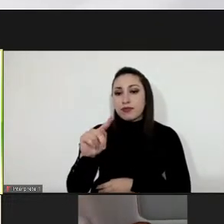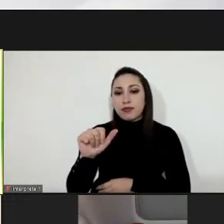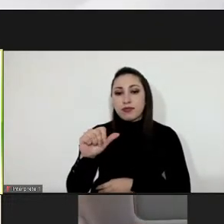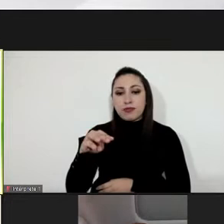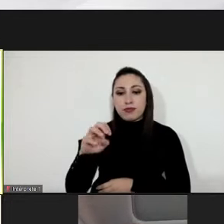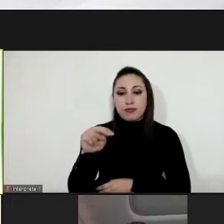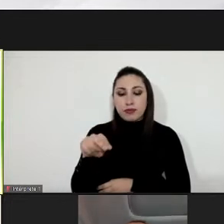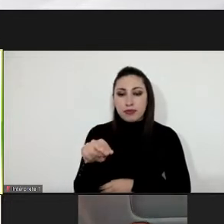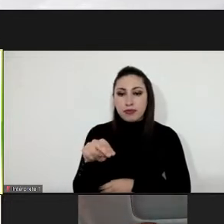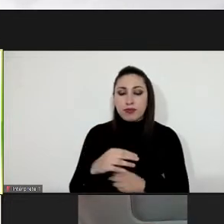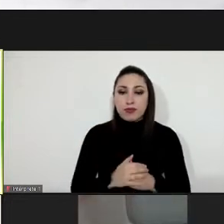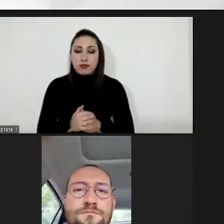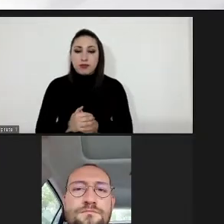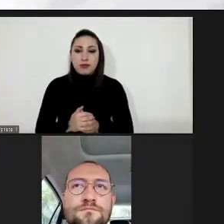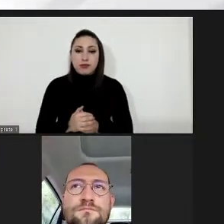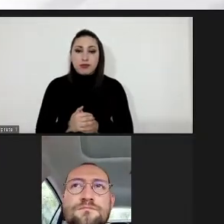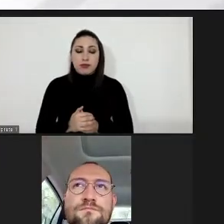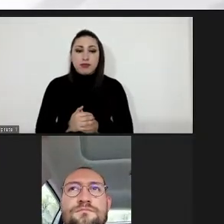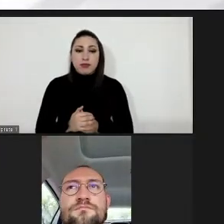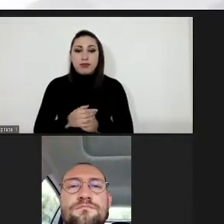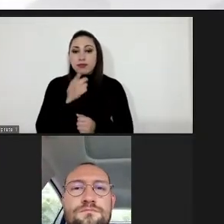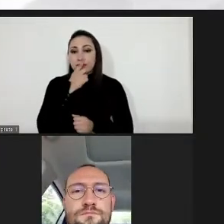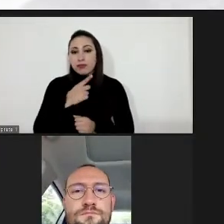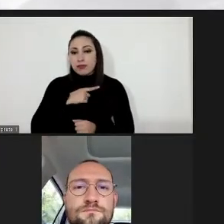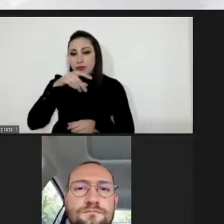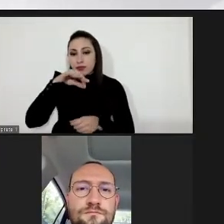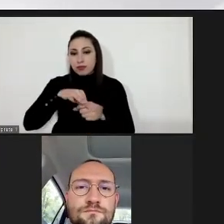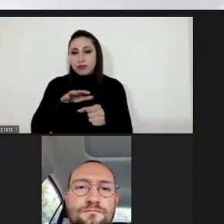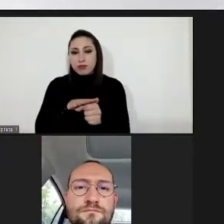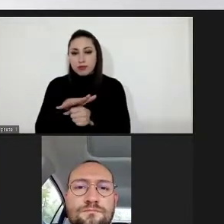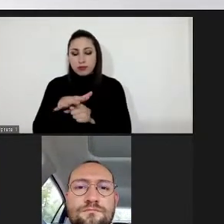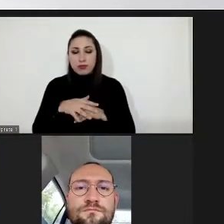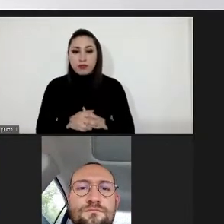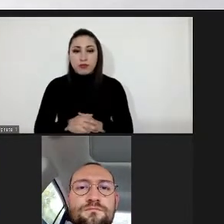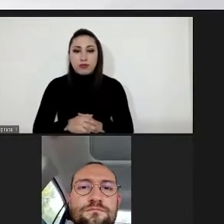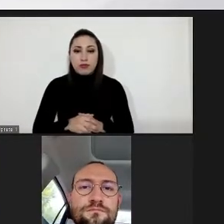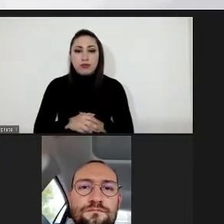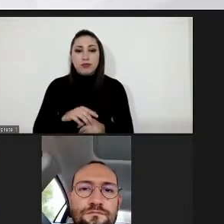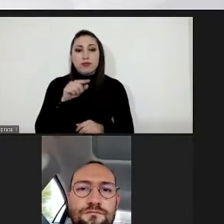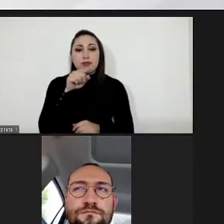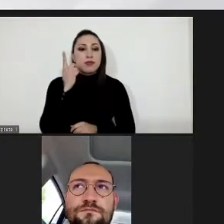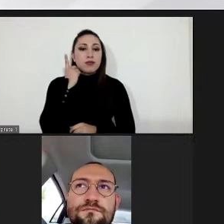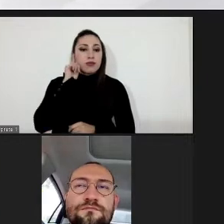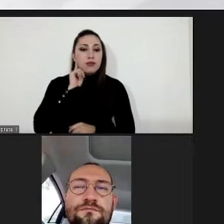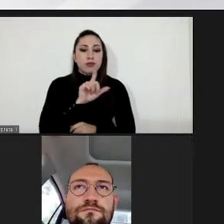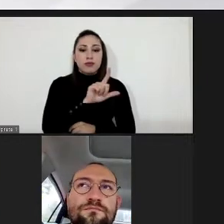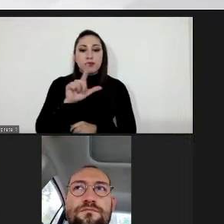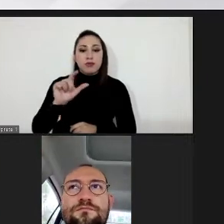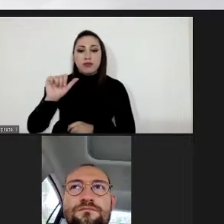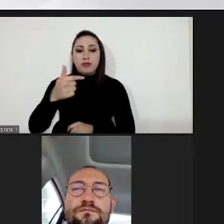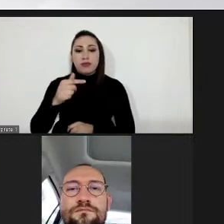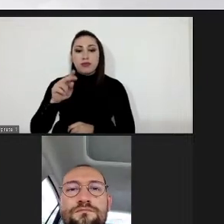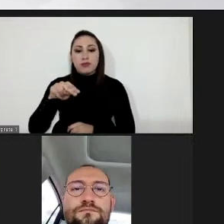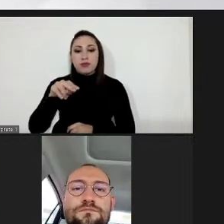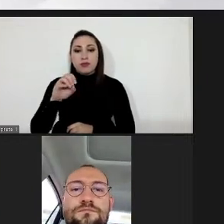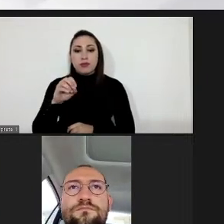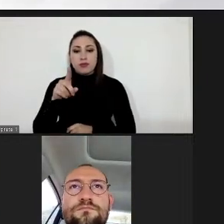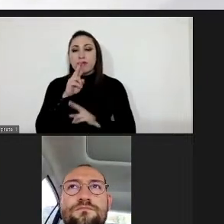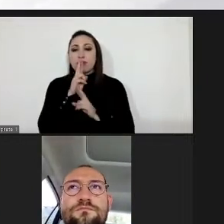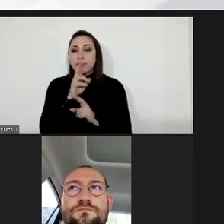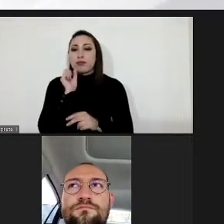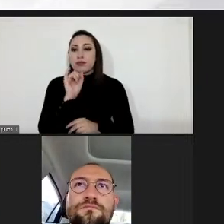mencionado. Por lo anterior, sírvanse manifestar el sentido de su voto. Marta Patricia Yaguno Pérez. Yaguno Patricia, a